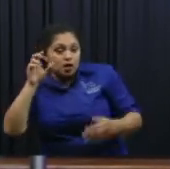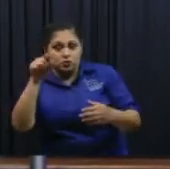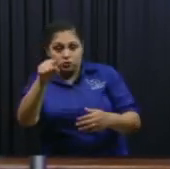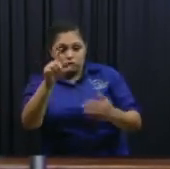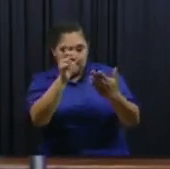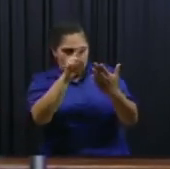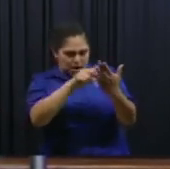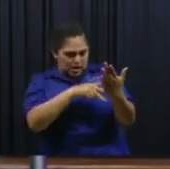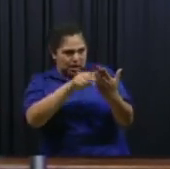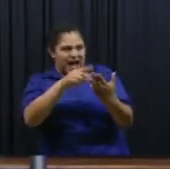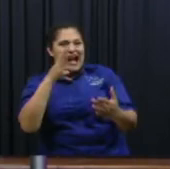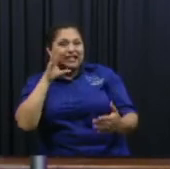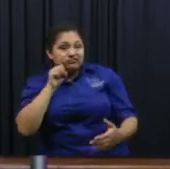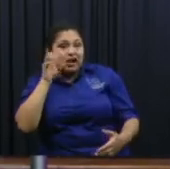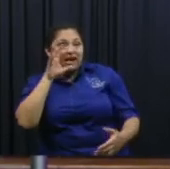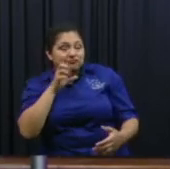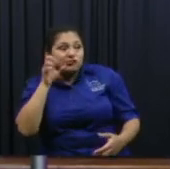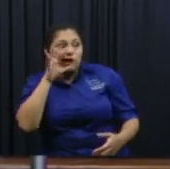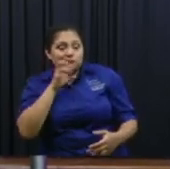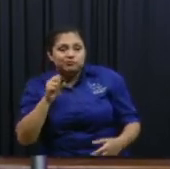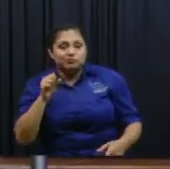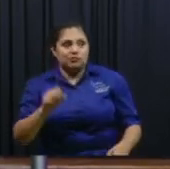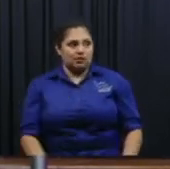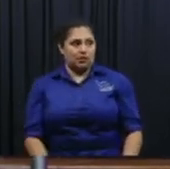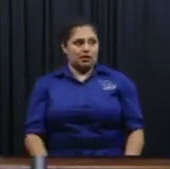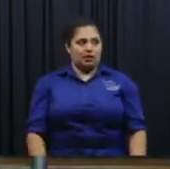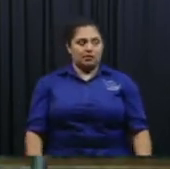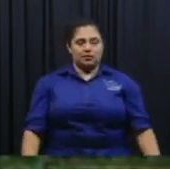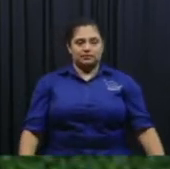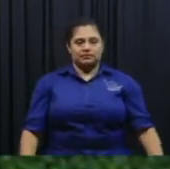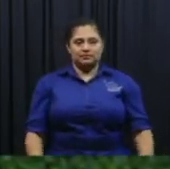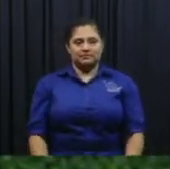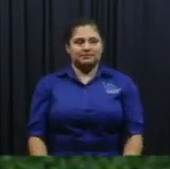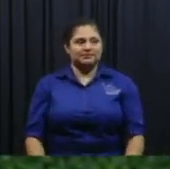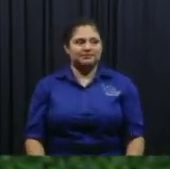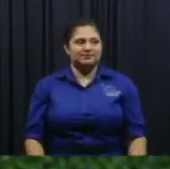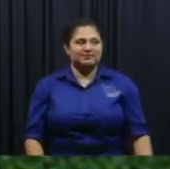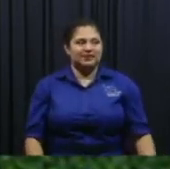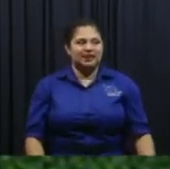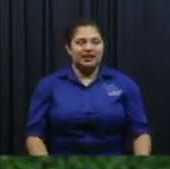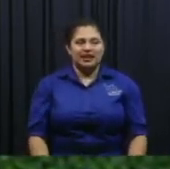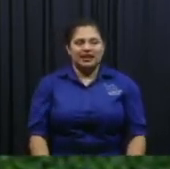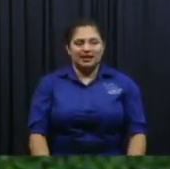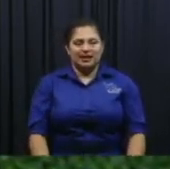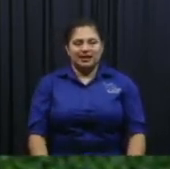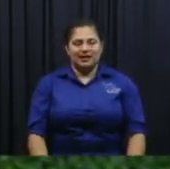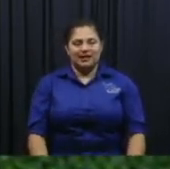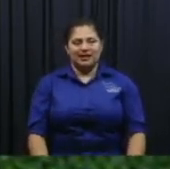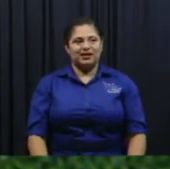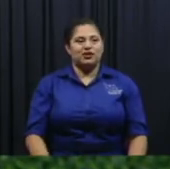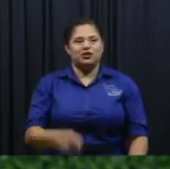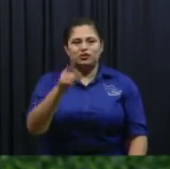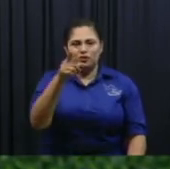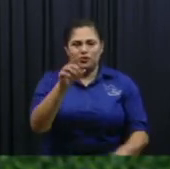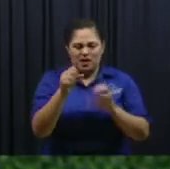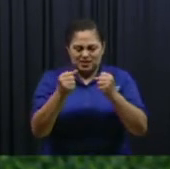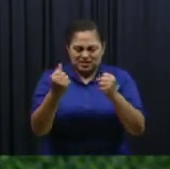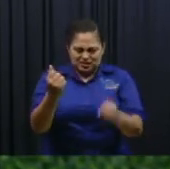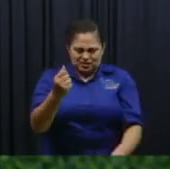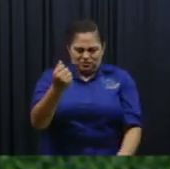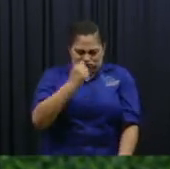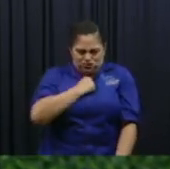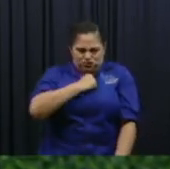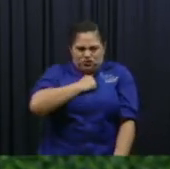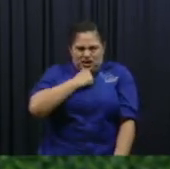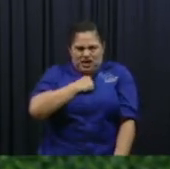lees la mastica la rumia porque somos ovejitas y las ovejitas son rumiantes Y entonces la haces tuya